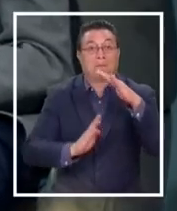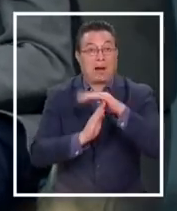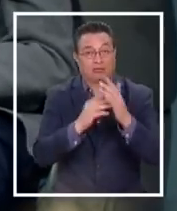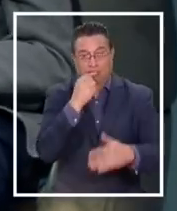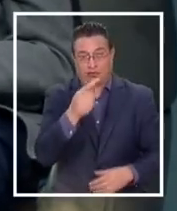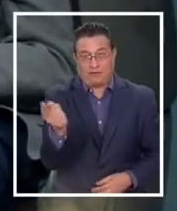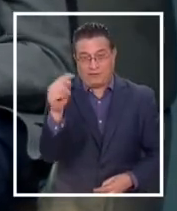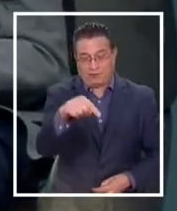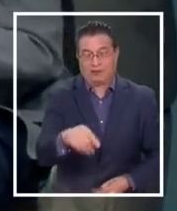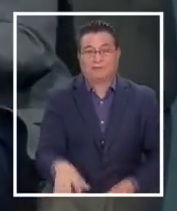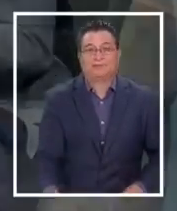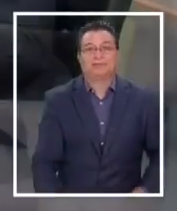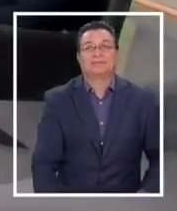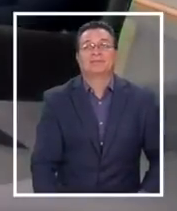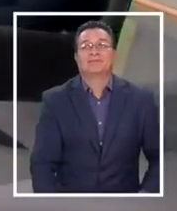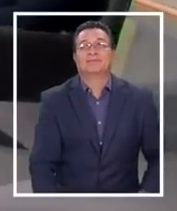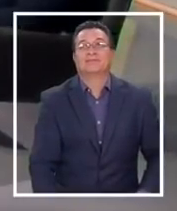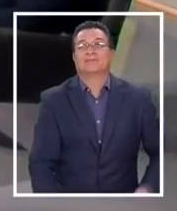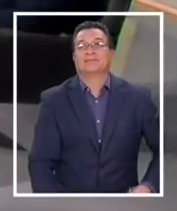volvemos. Un voto por papel.